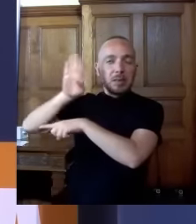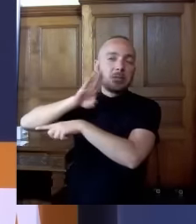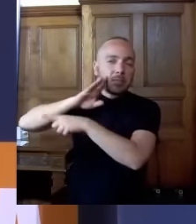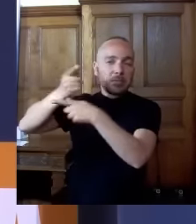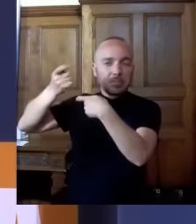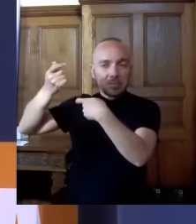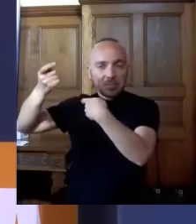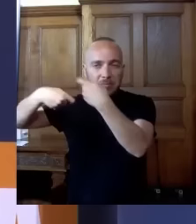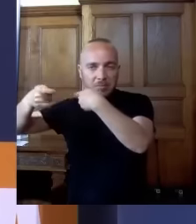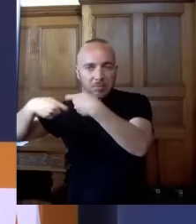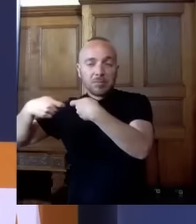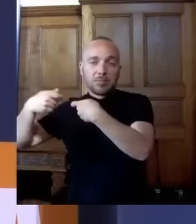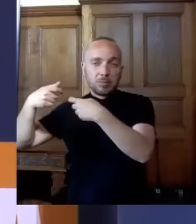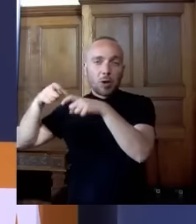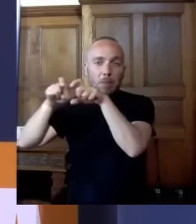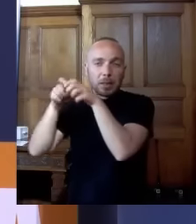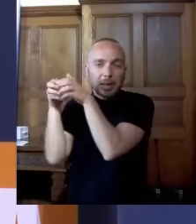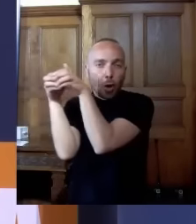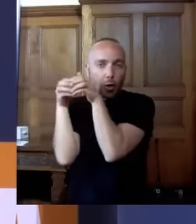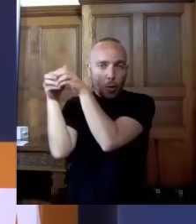dut hau da olio